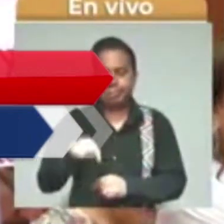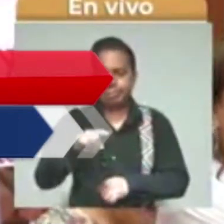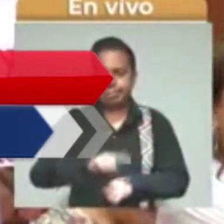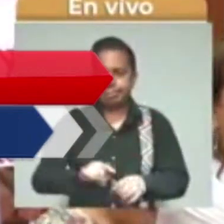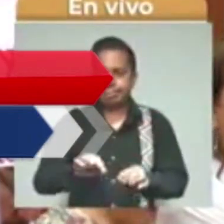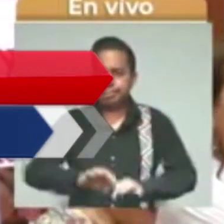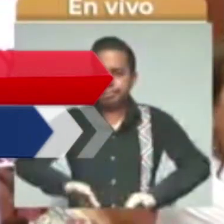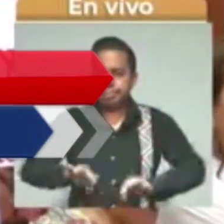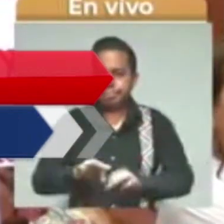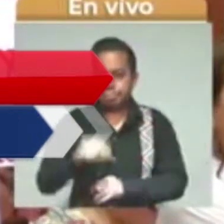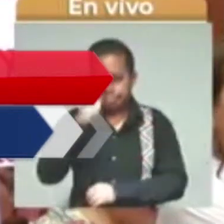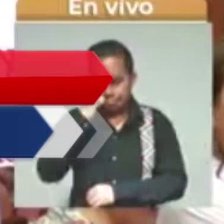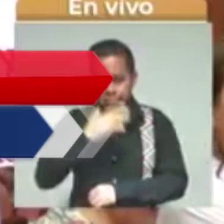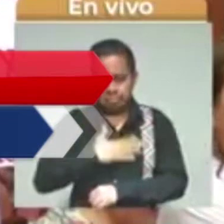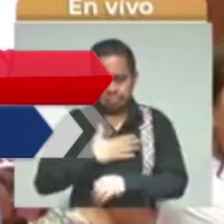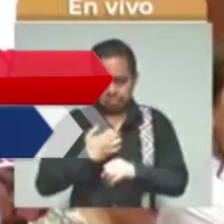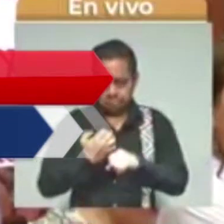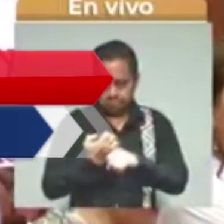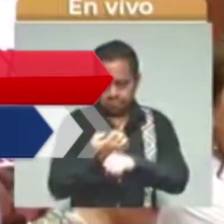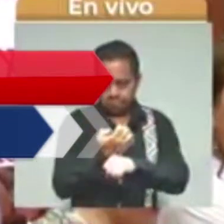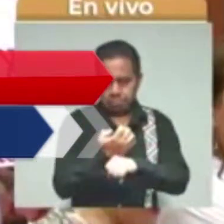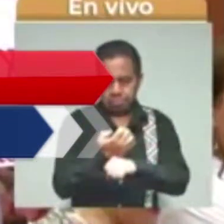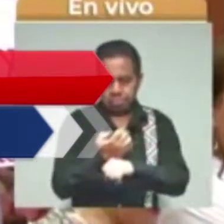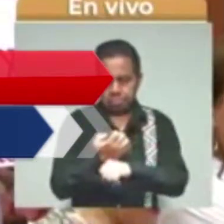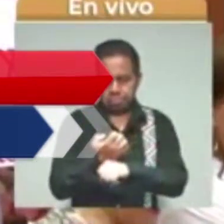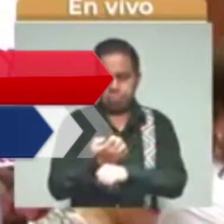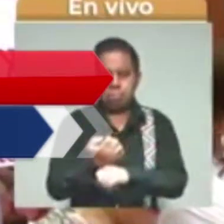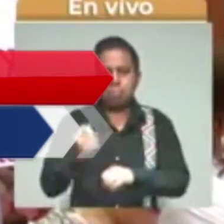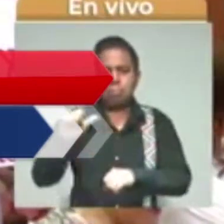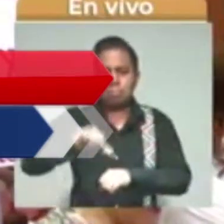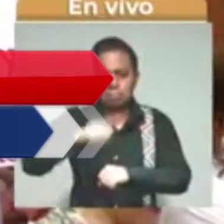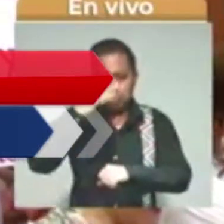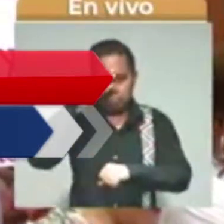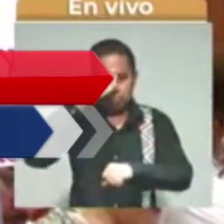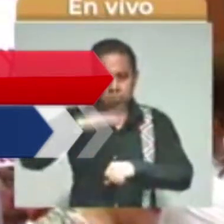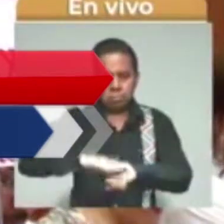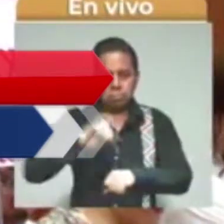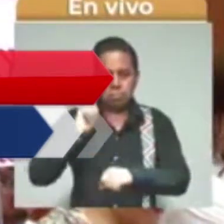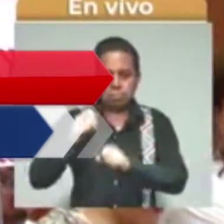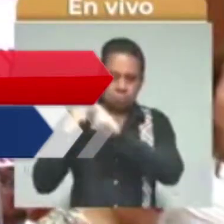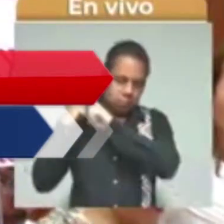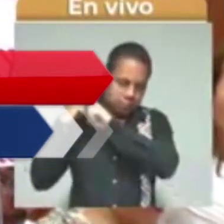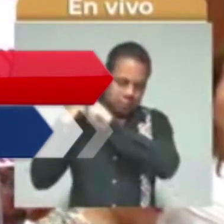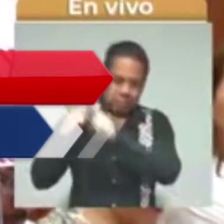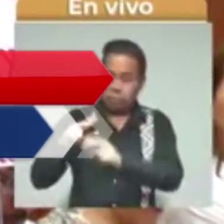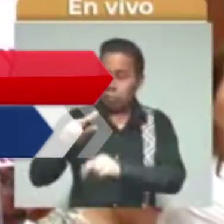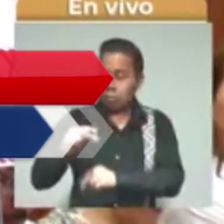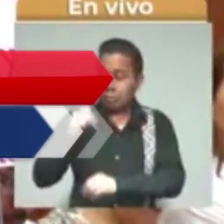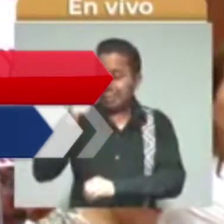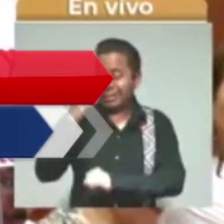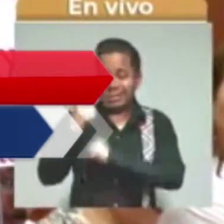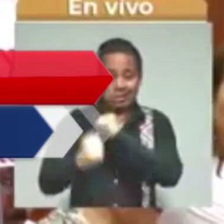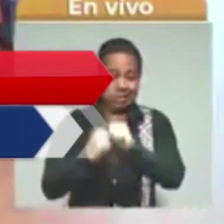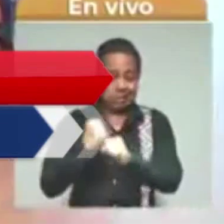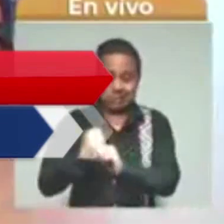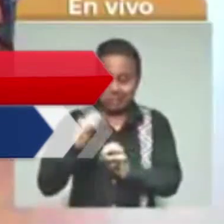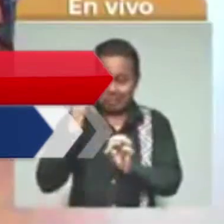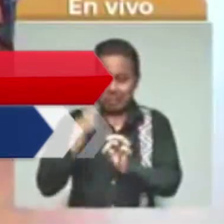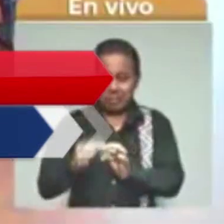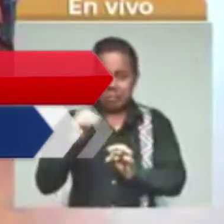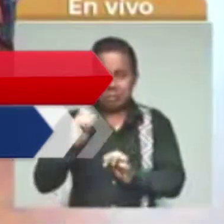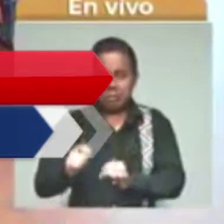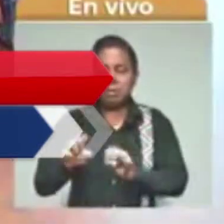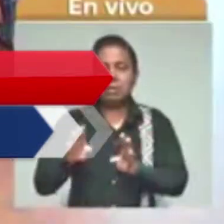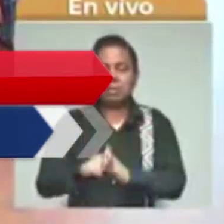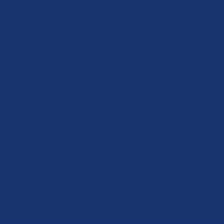Obrador como presidente de México. Por supuesto que es un día importante para Oaxaca y los oaxaqueños.